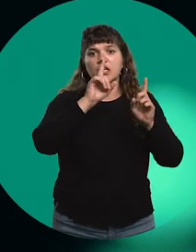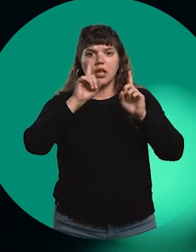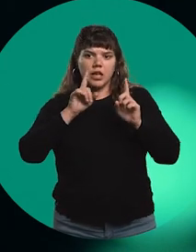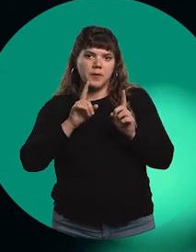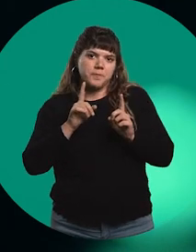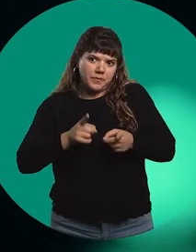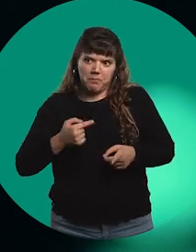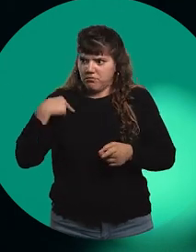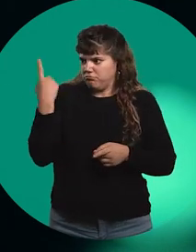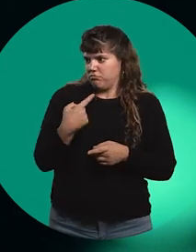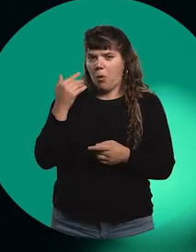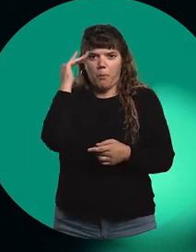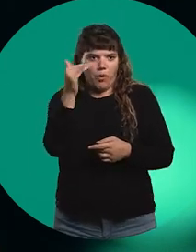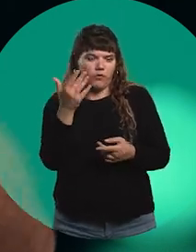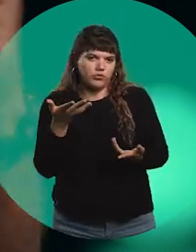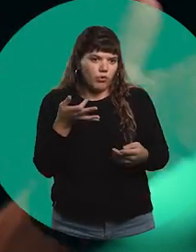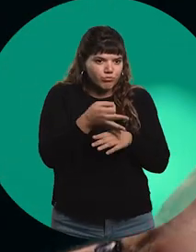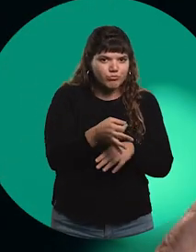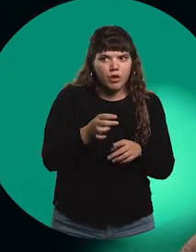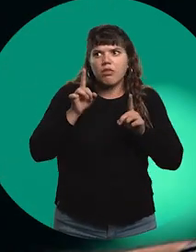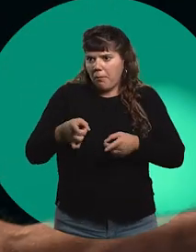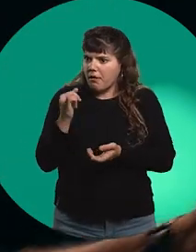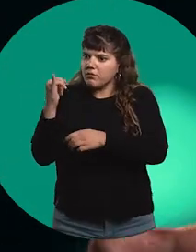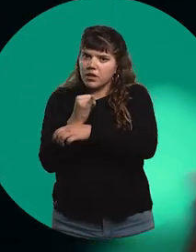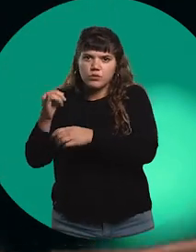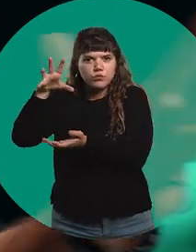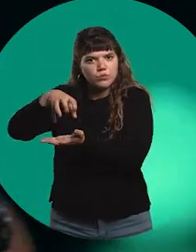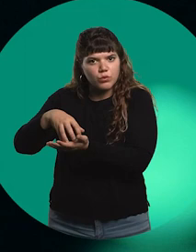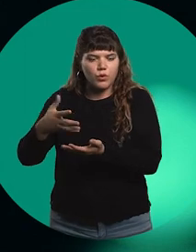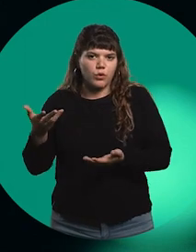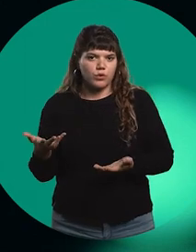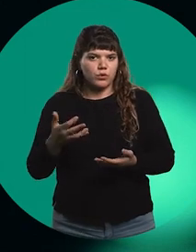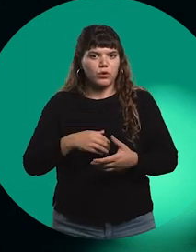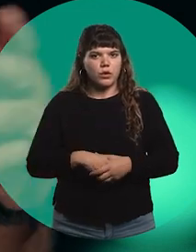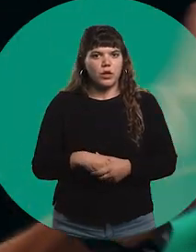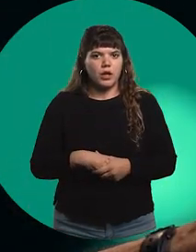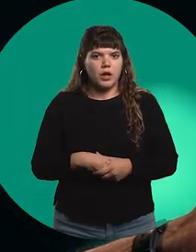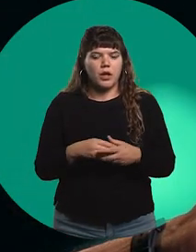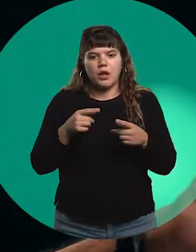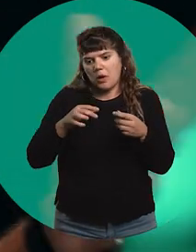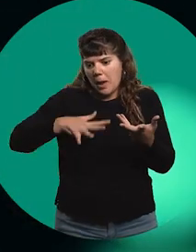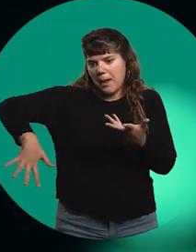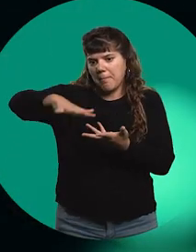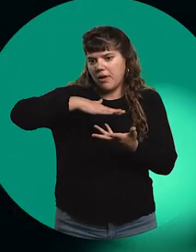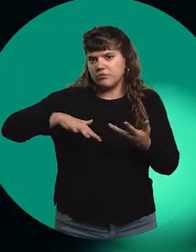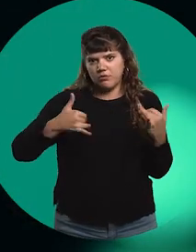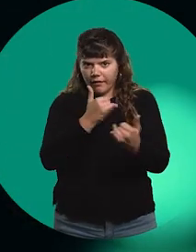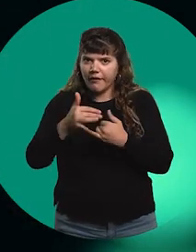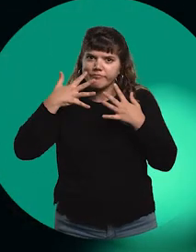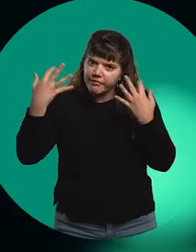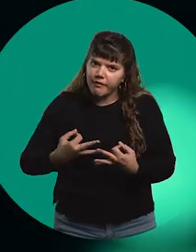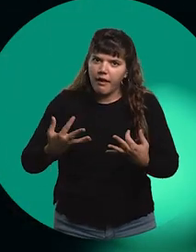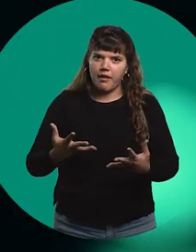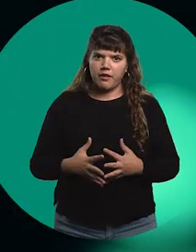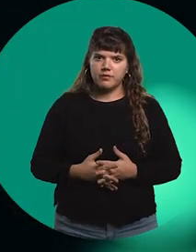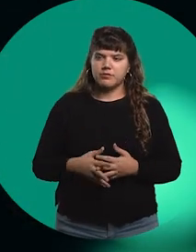y darnos a los docentes y que se lo dé la institución que los enmarca y, bueno, que sea un espacio de juego realmente.